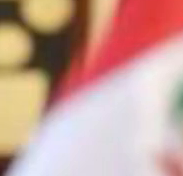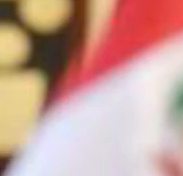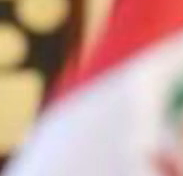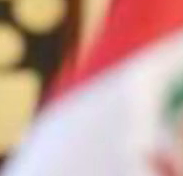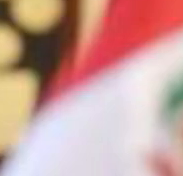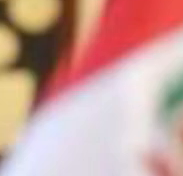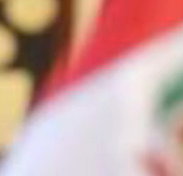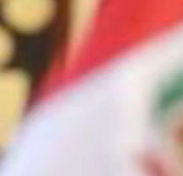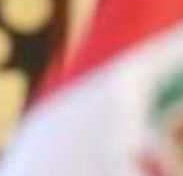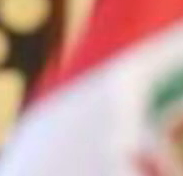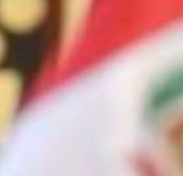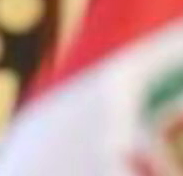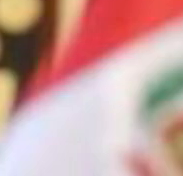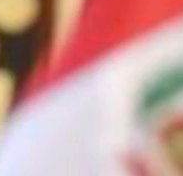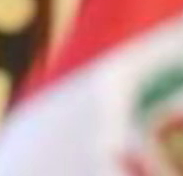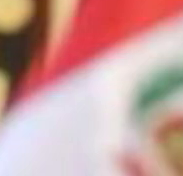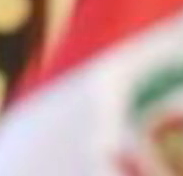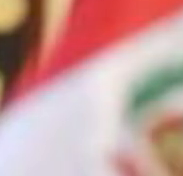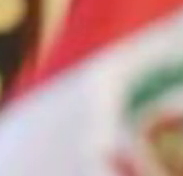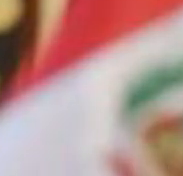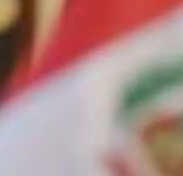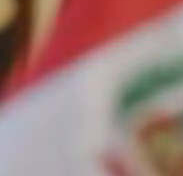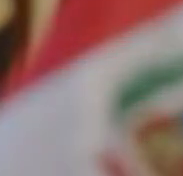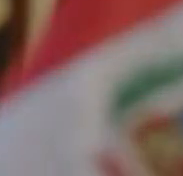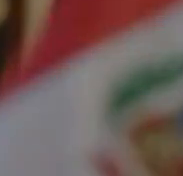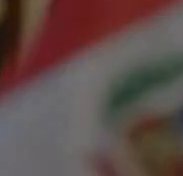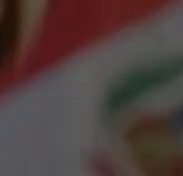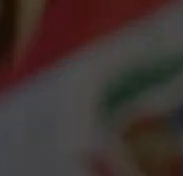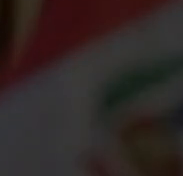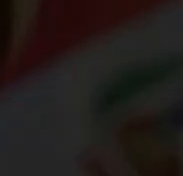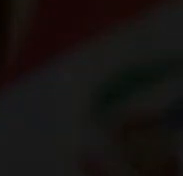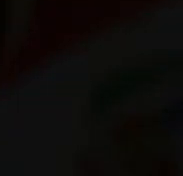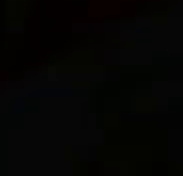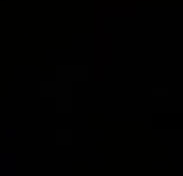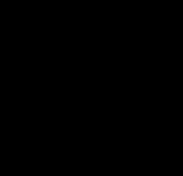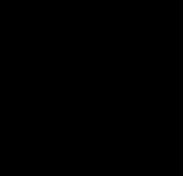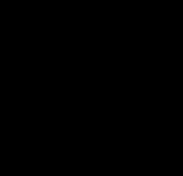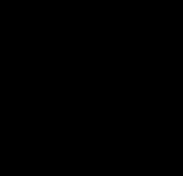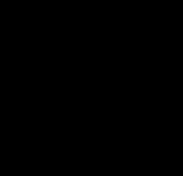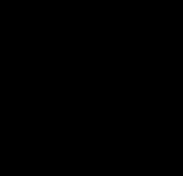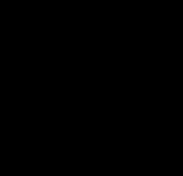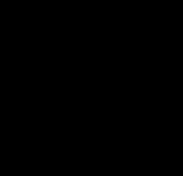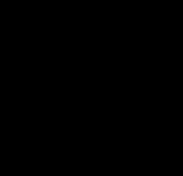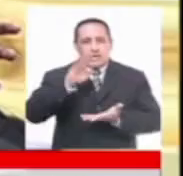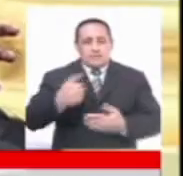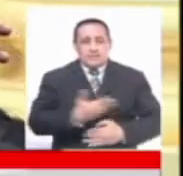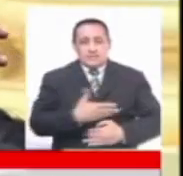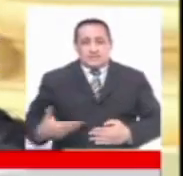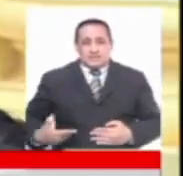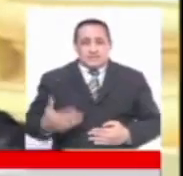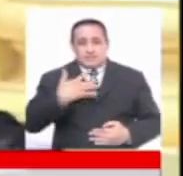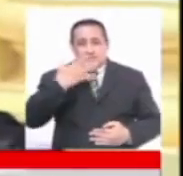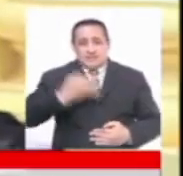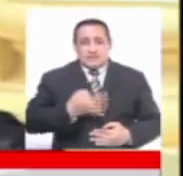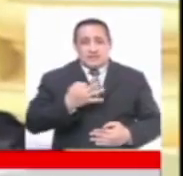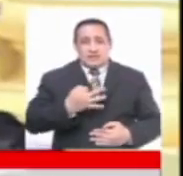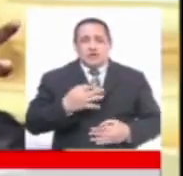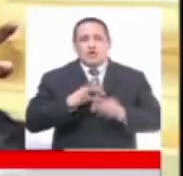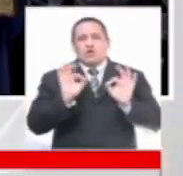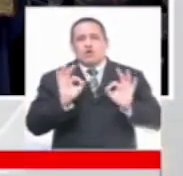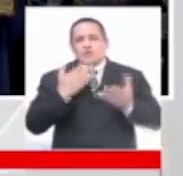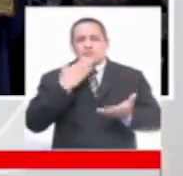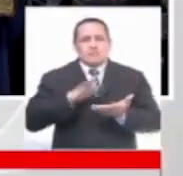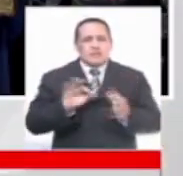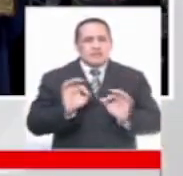amenaza e intimidación Tales afirmaciones pusieron más en el ojo de la tormenta al parlamento Si es que no hubo nada